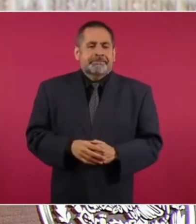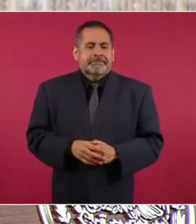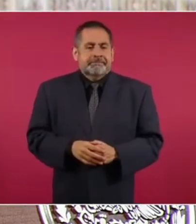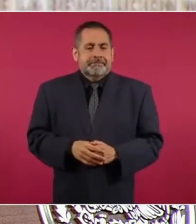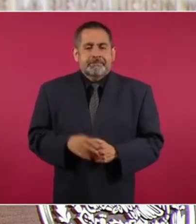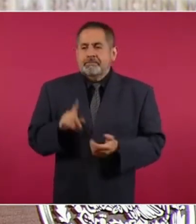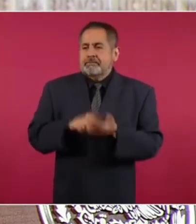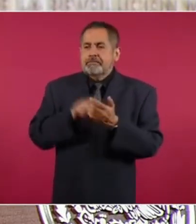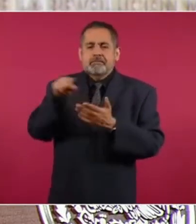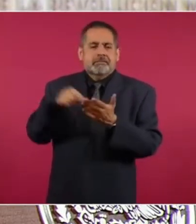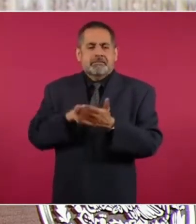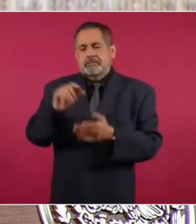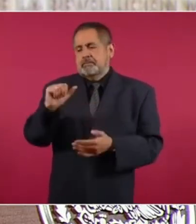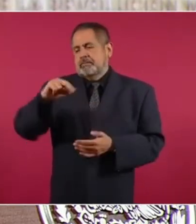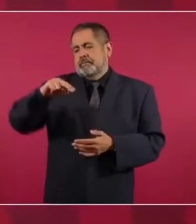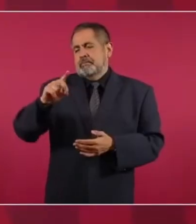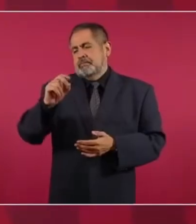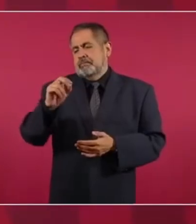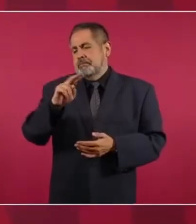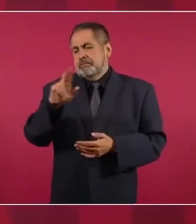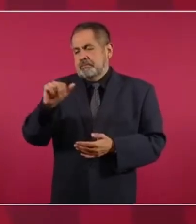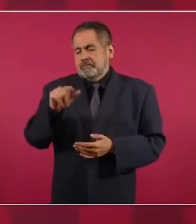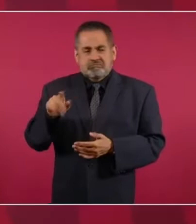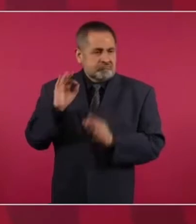en Andorra,